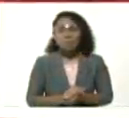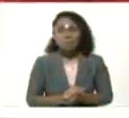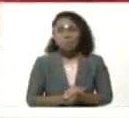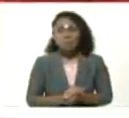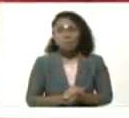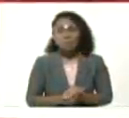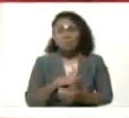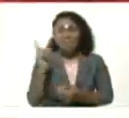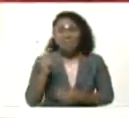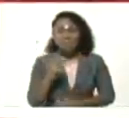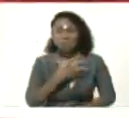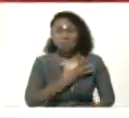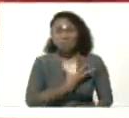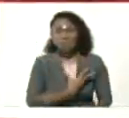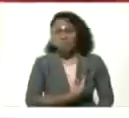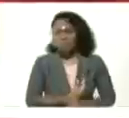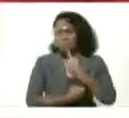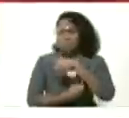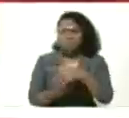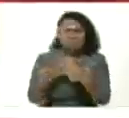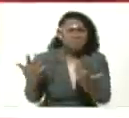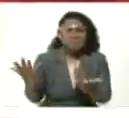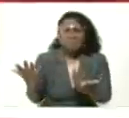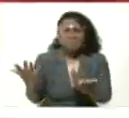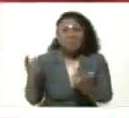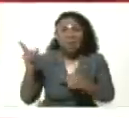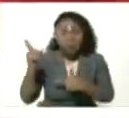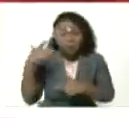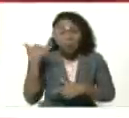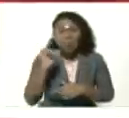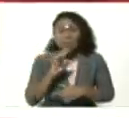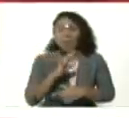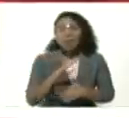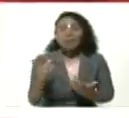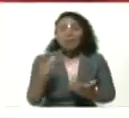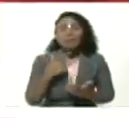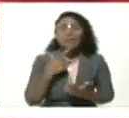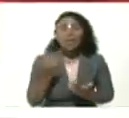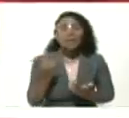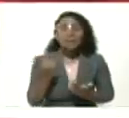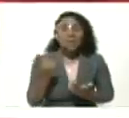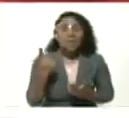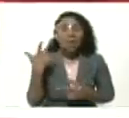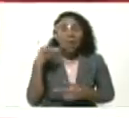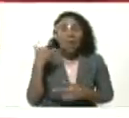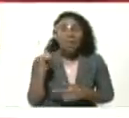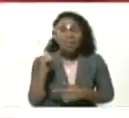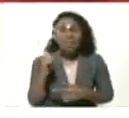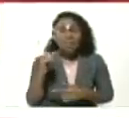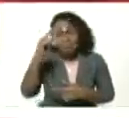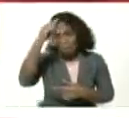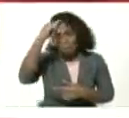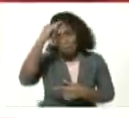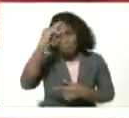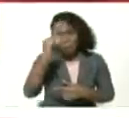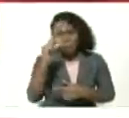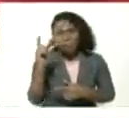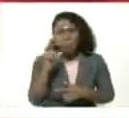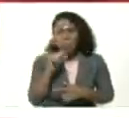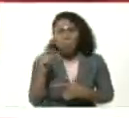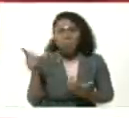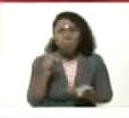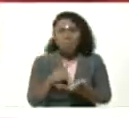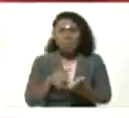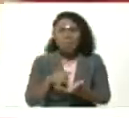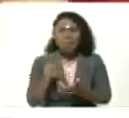Es un vacío absoluto. Ahí sí hay un vacío, no de poder, porque ellos nunca han tenido poder, un vacío de presencial.